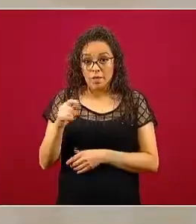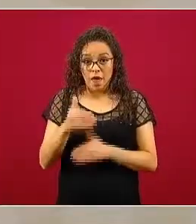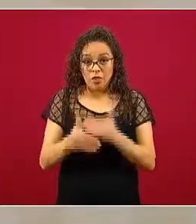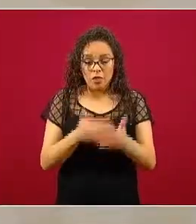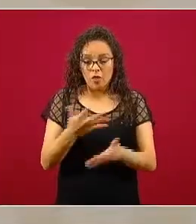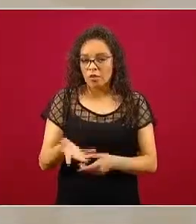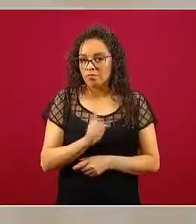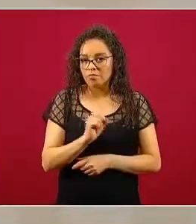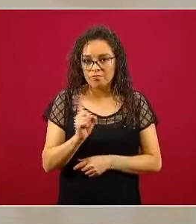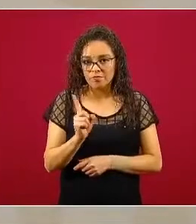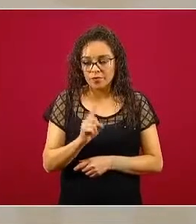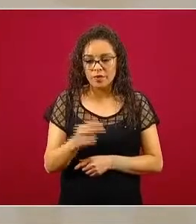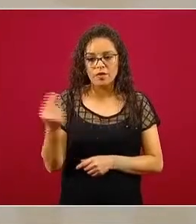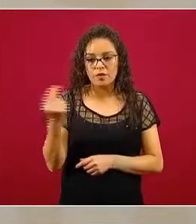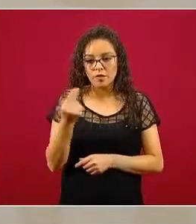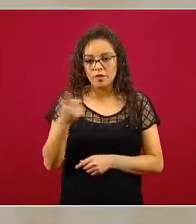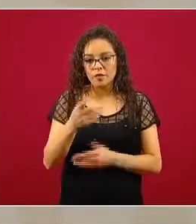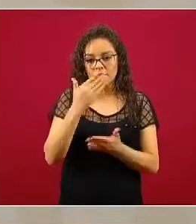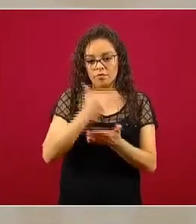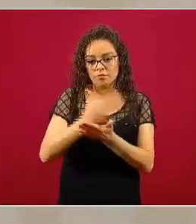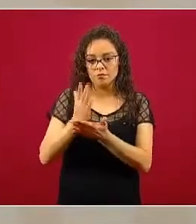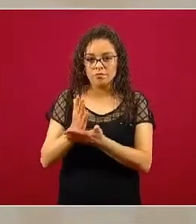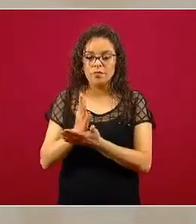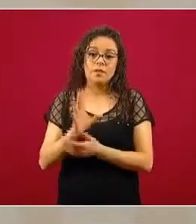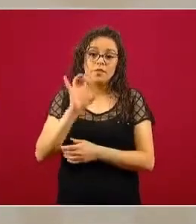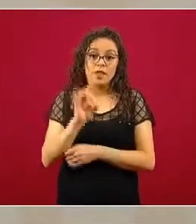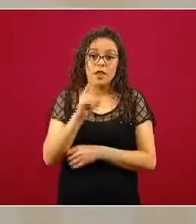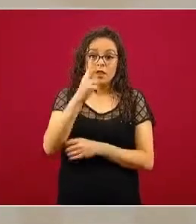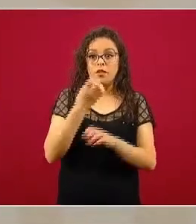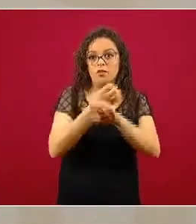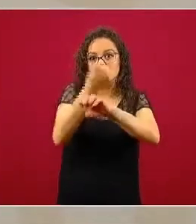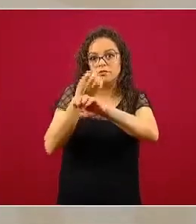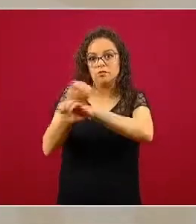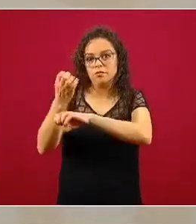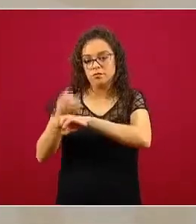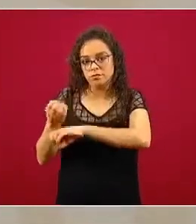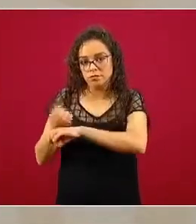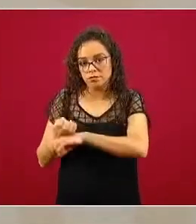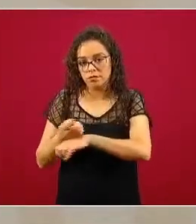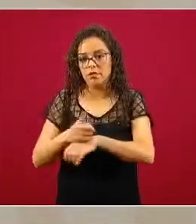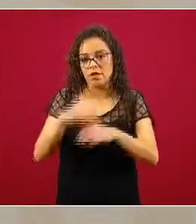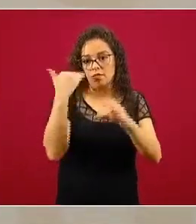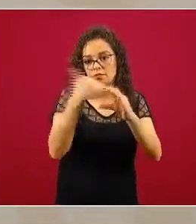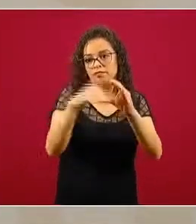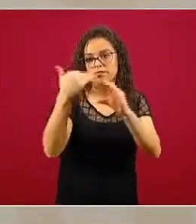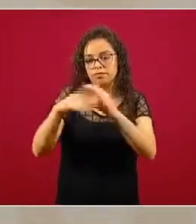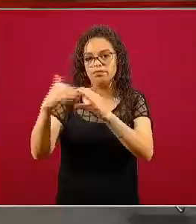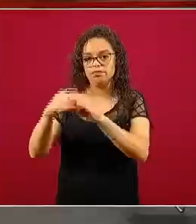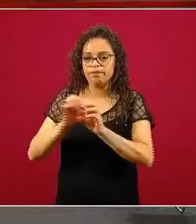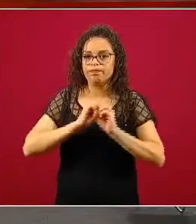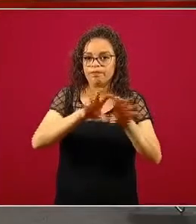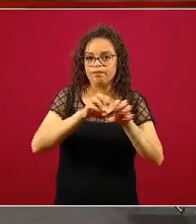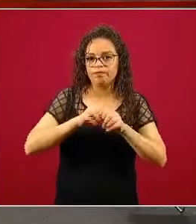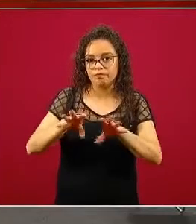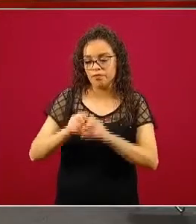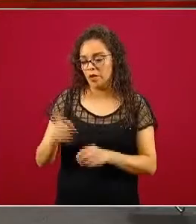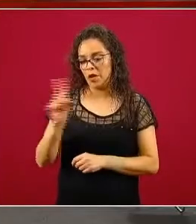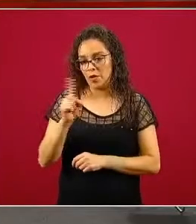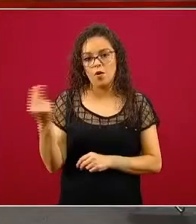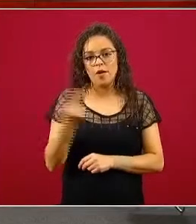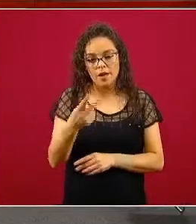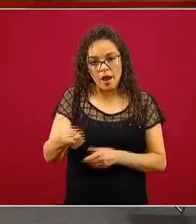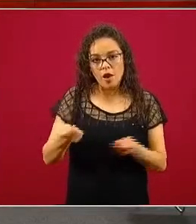de pruebas se parten en 32 entidades y se mandan inmediatamente, no. Hay un control, las pruebas